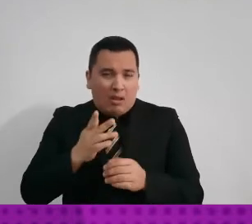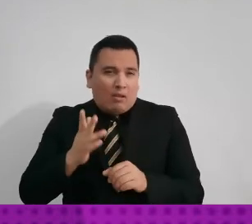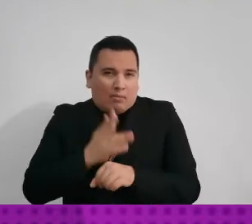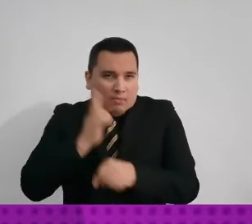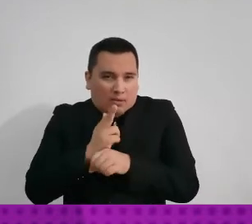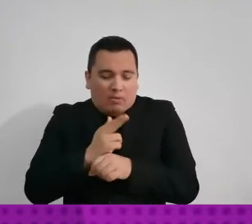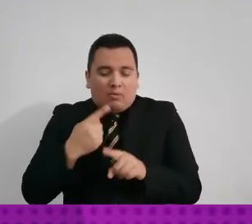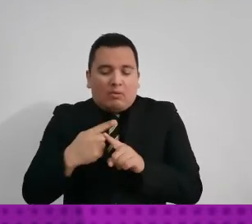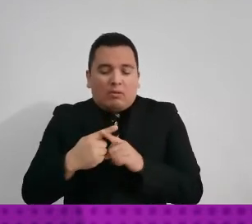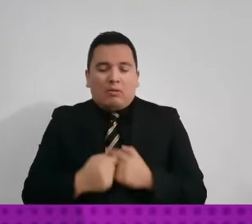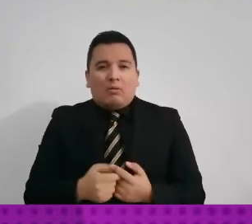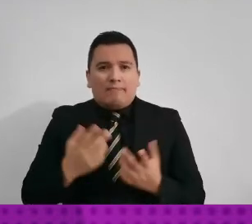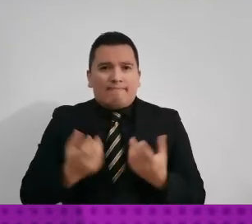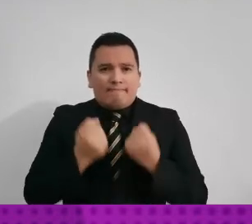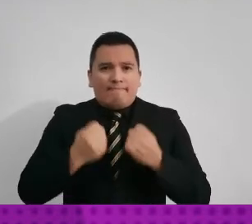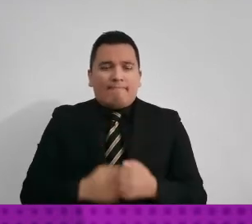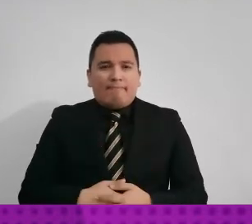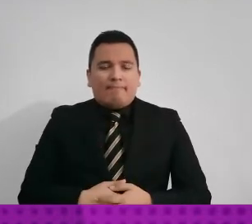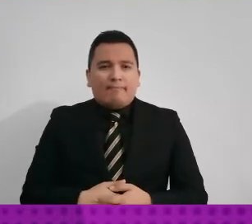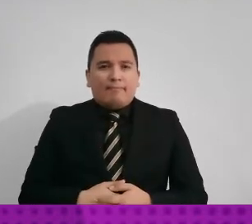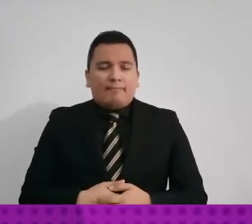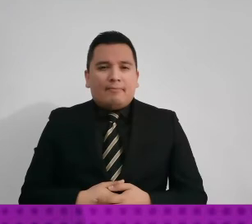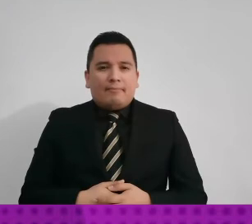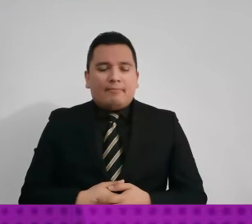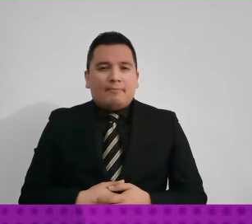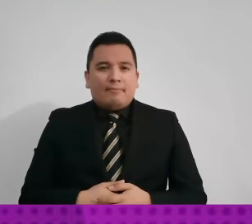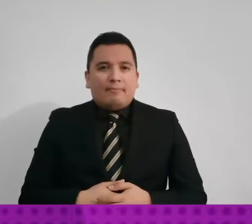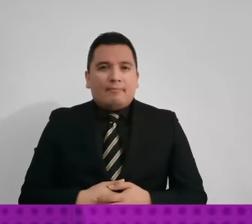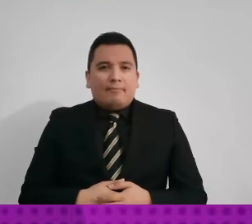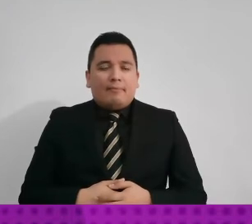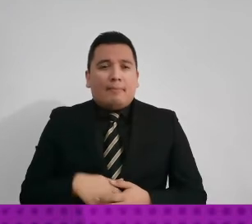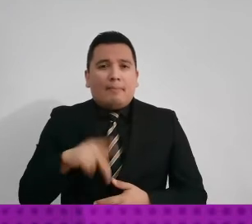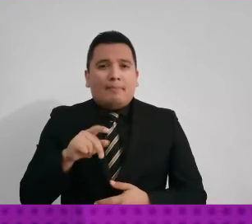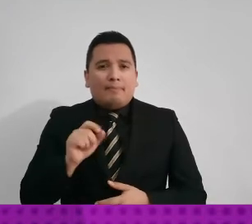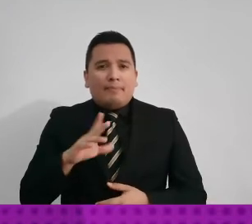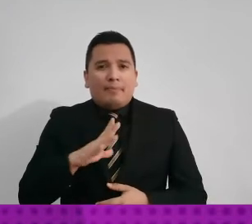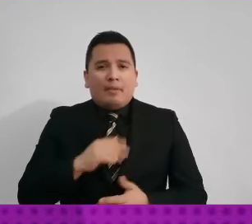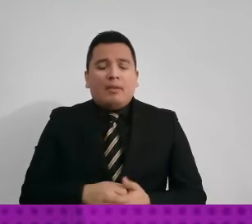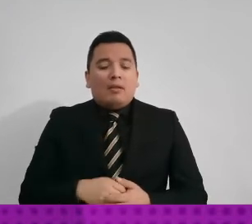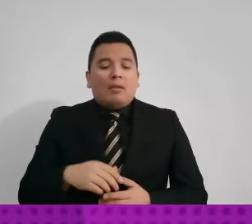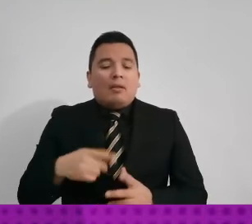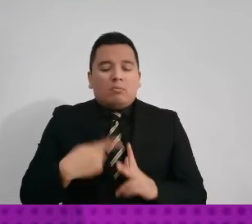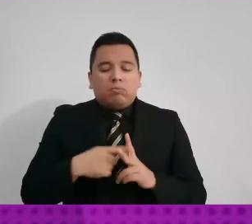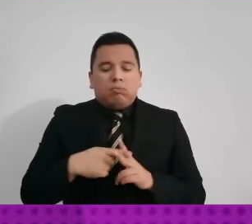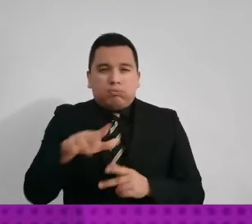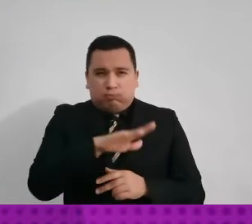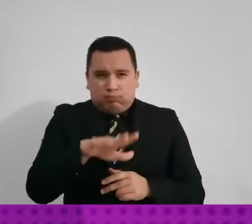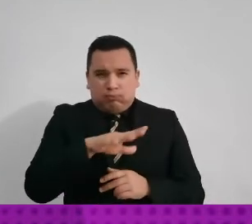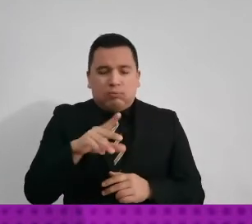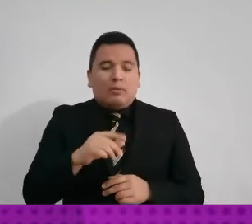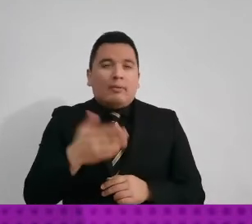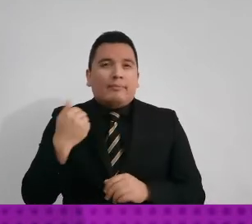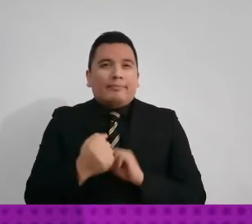de mayoría a las personas que hayan obtenido el mayor número de votos. Pero también en los cómputos